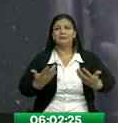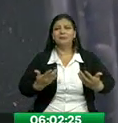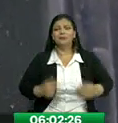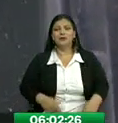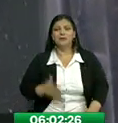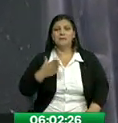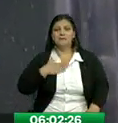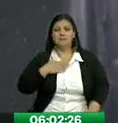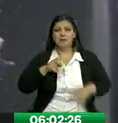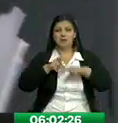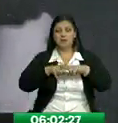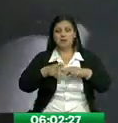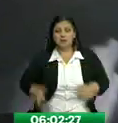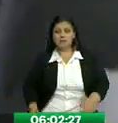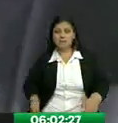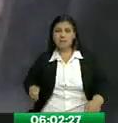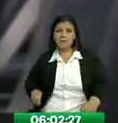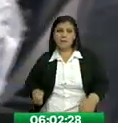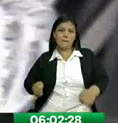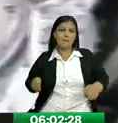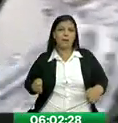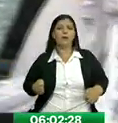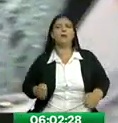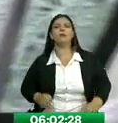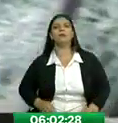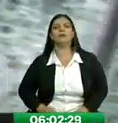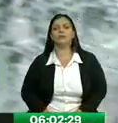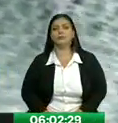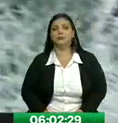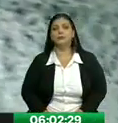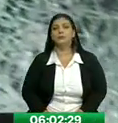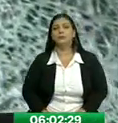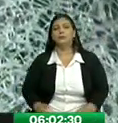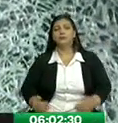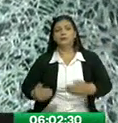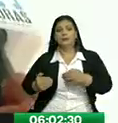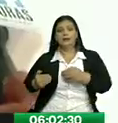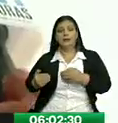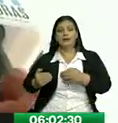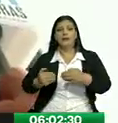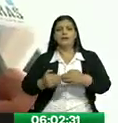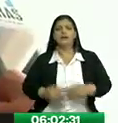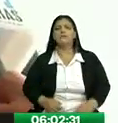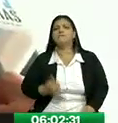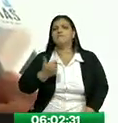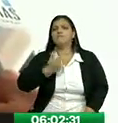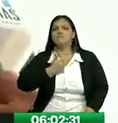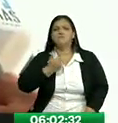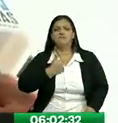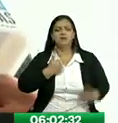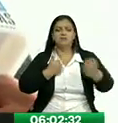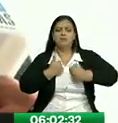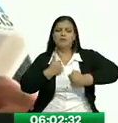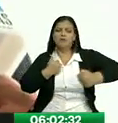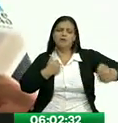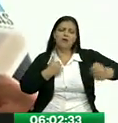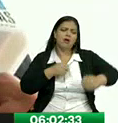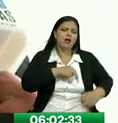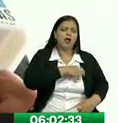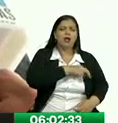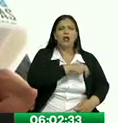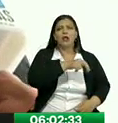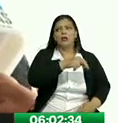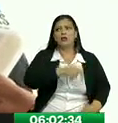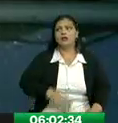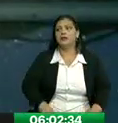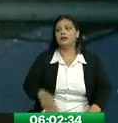atrás y abrir la puerta atrás y salir del carro. Y yo logré salir solo. Parece ser que tiene una fractura en la nariz y posiblemente va